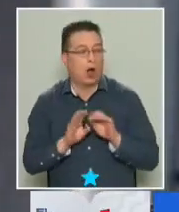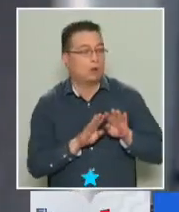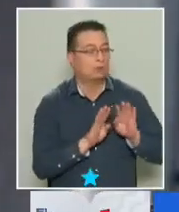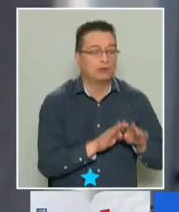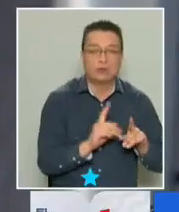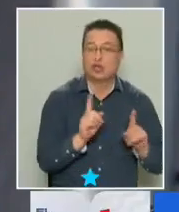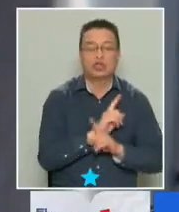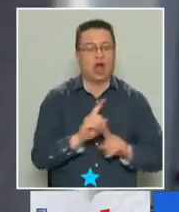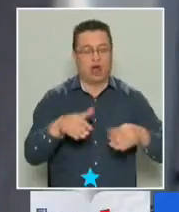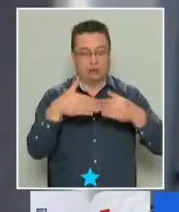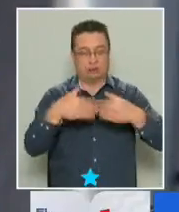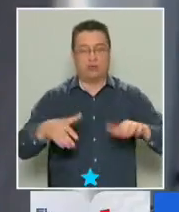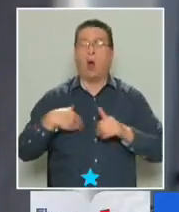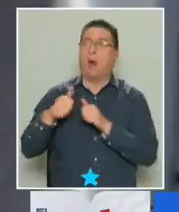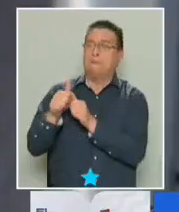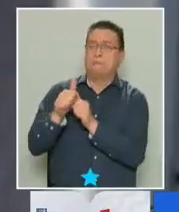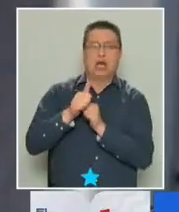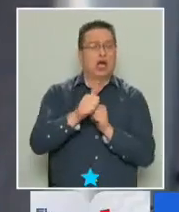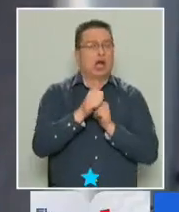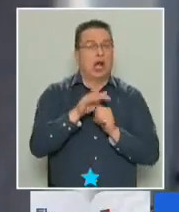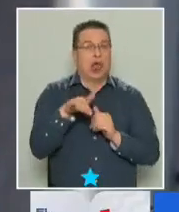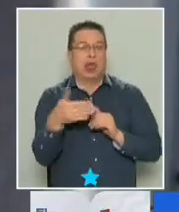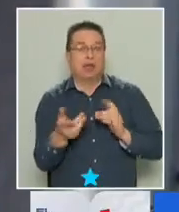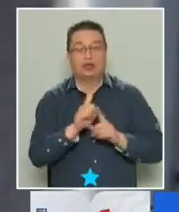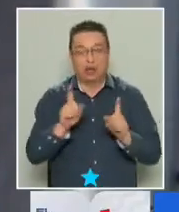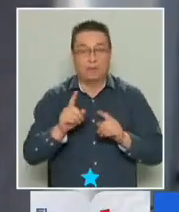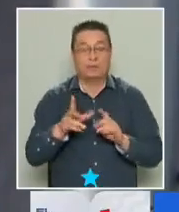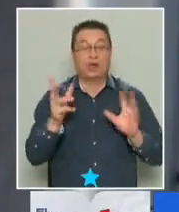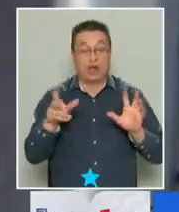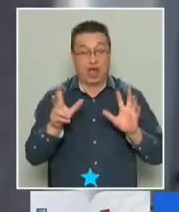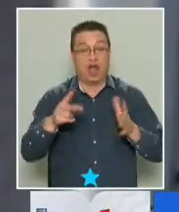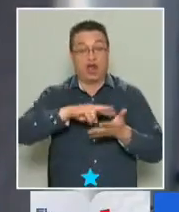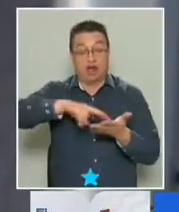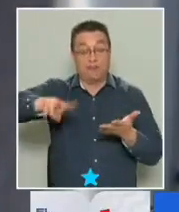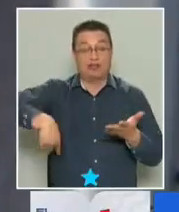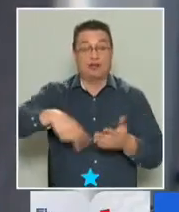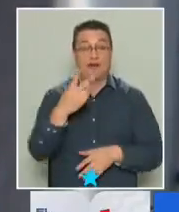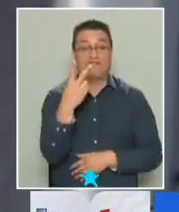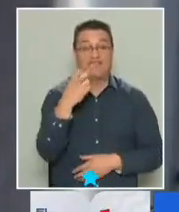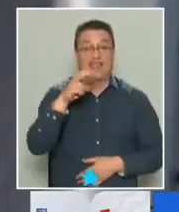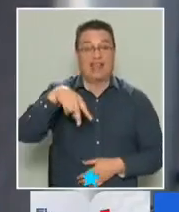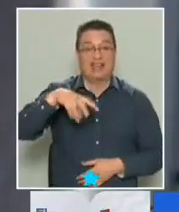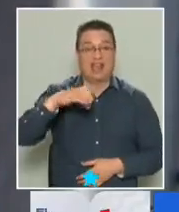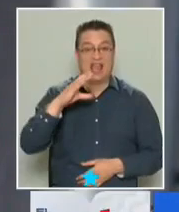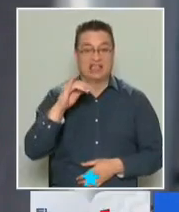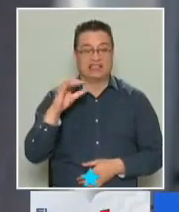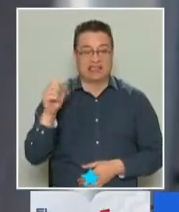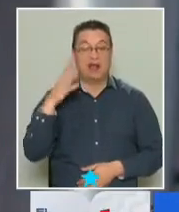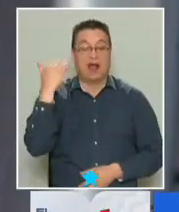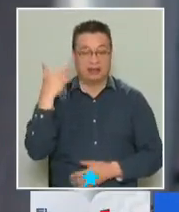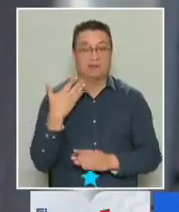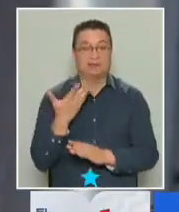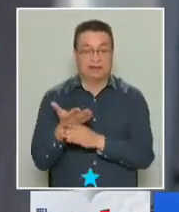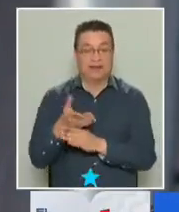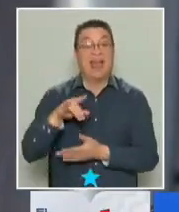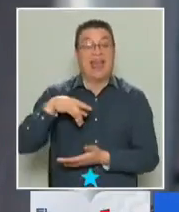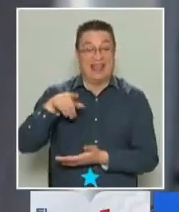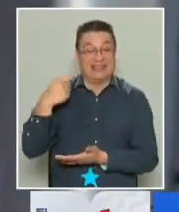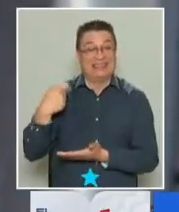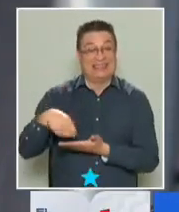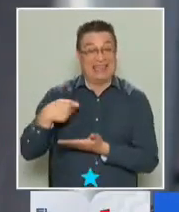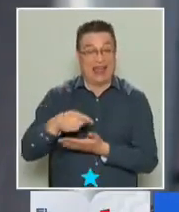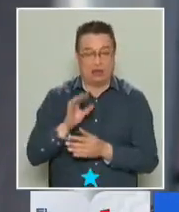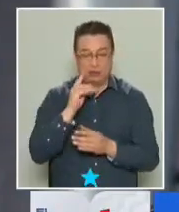va a ser objeto de presiones la comisión de venecia que ha estado muy de moda a raíz del requerimiento que le hizo el senado para